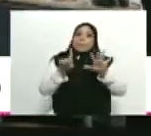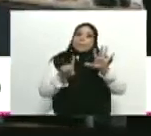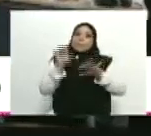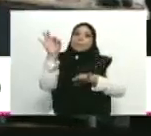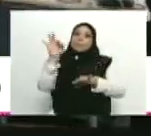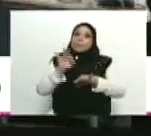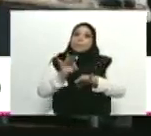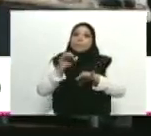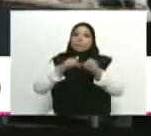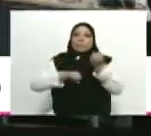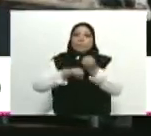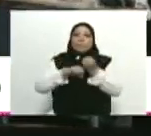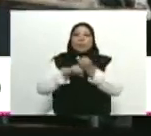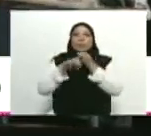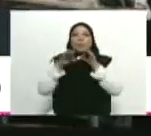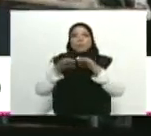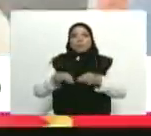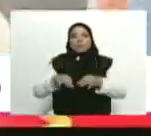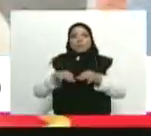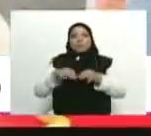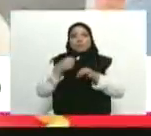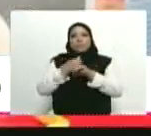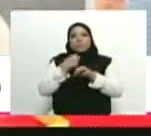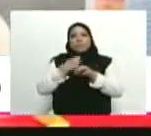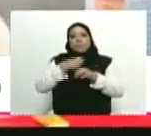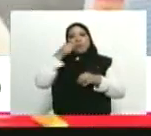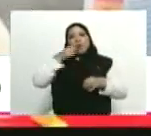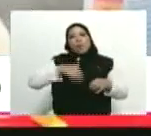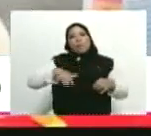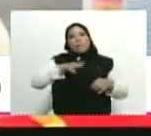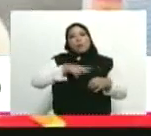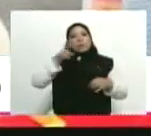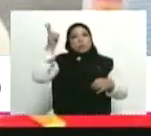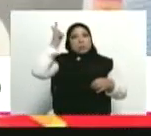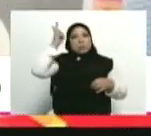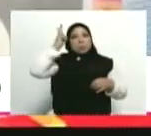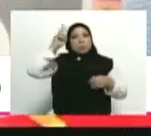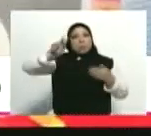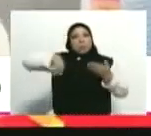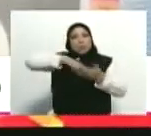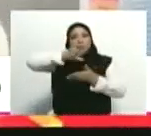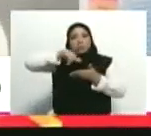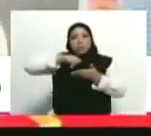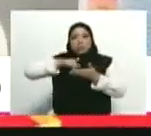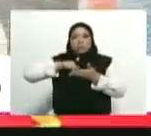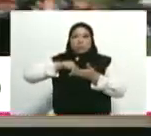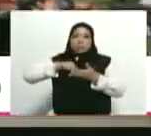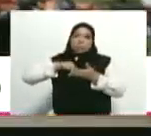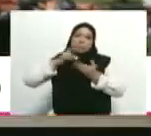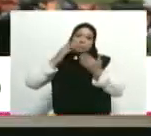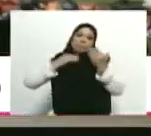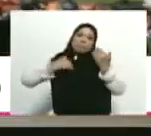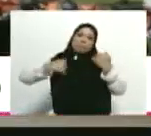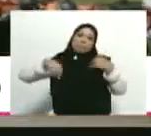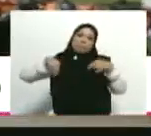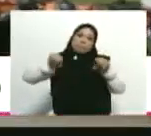se corresponde exactamente con lo que es la población indígena a nivel nacional.